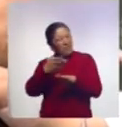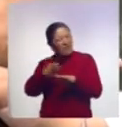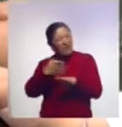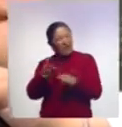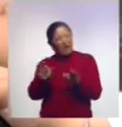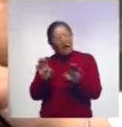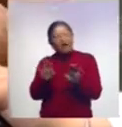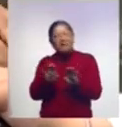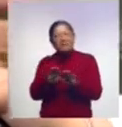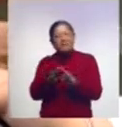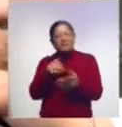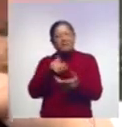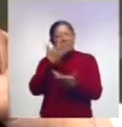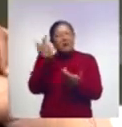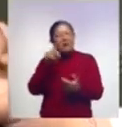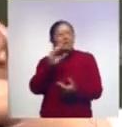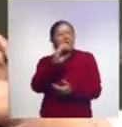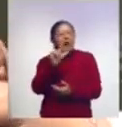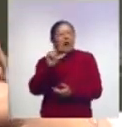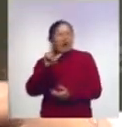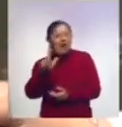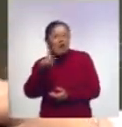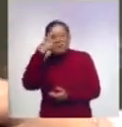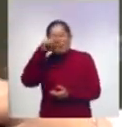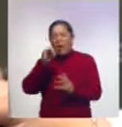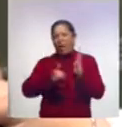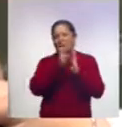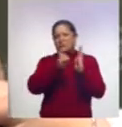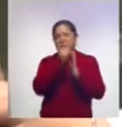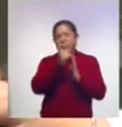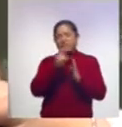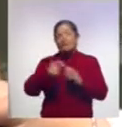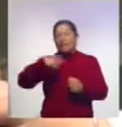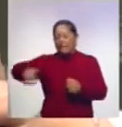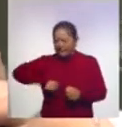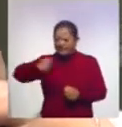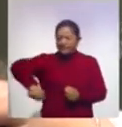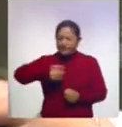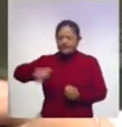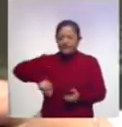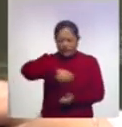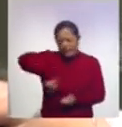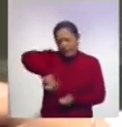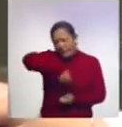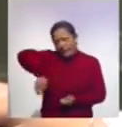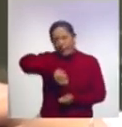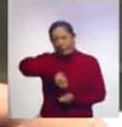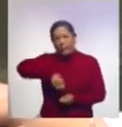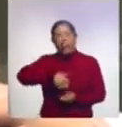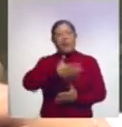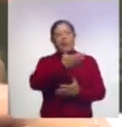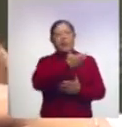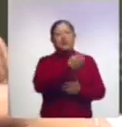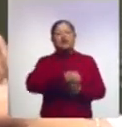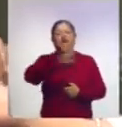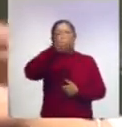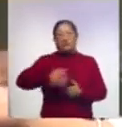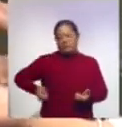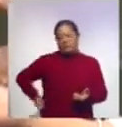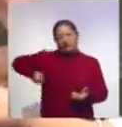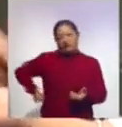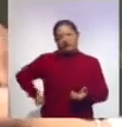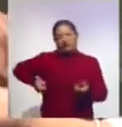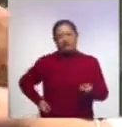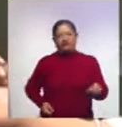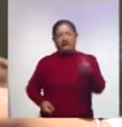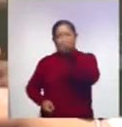no sé cómo mencionarlo, es la cal que se utiliza para construcción. Se hace una mezcla de esa cal, se rocía todo el tanque, se